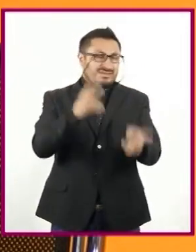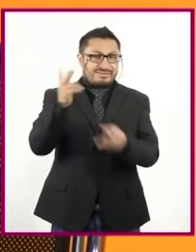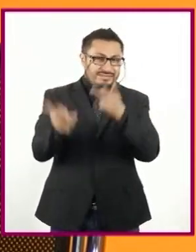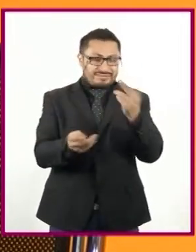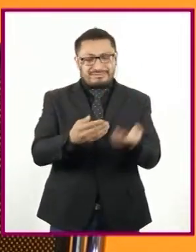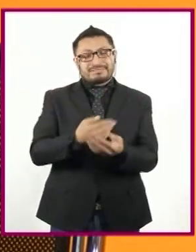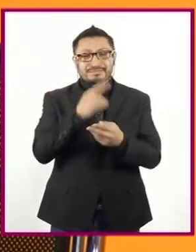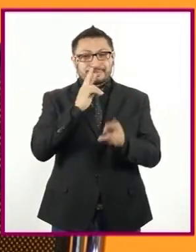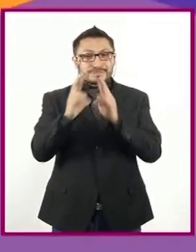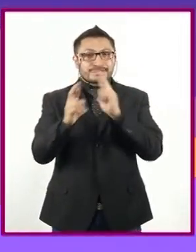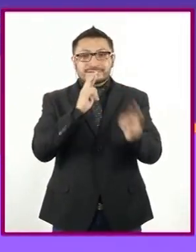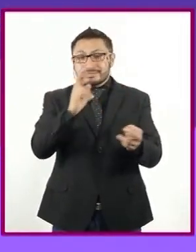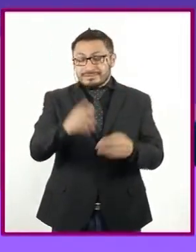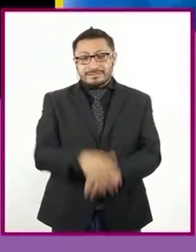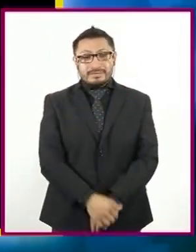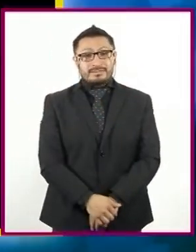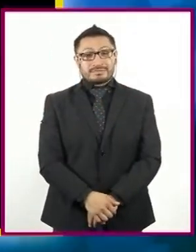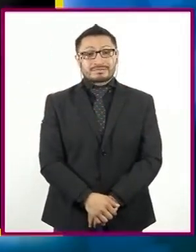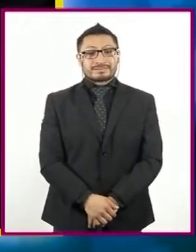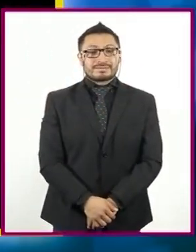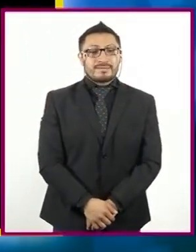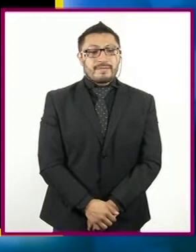estas preguntas.